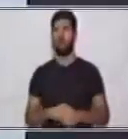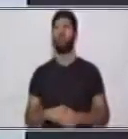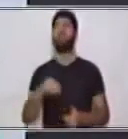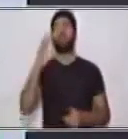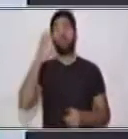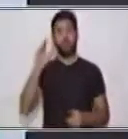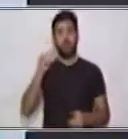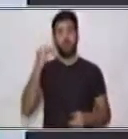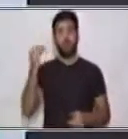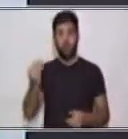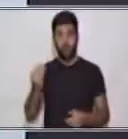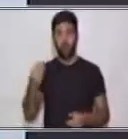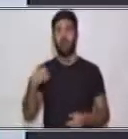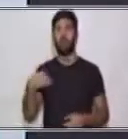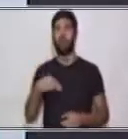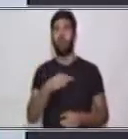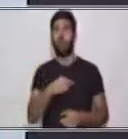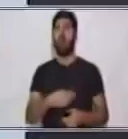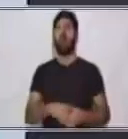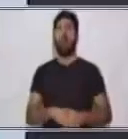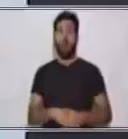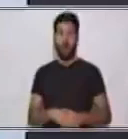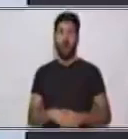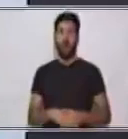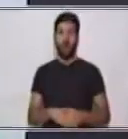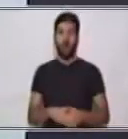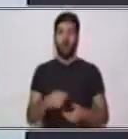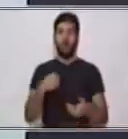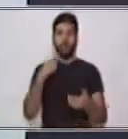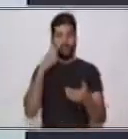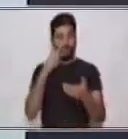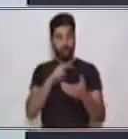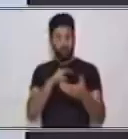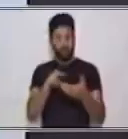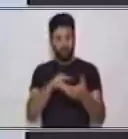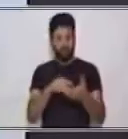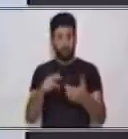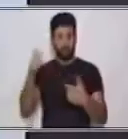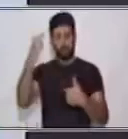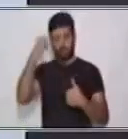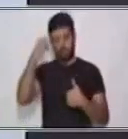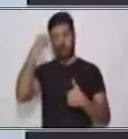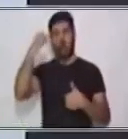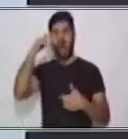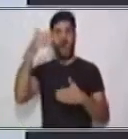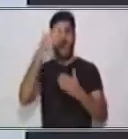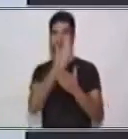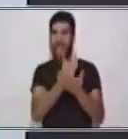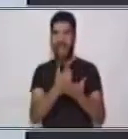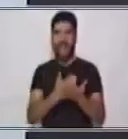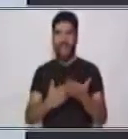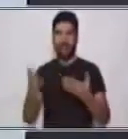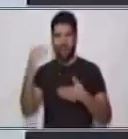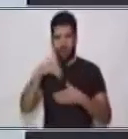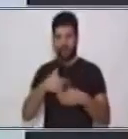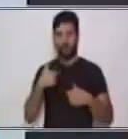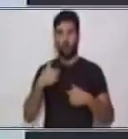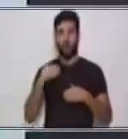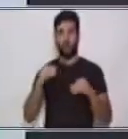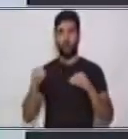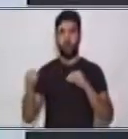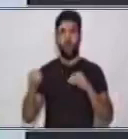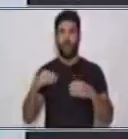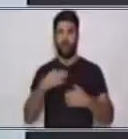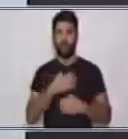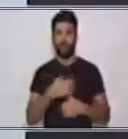porque nosotros estamos haciendo movimiento de alguno de nuestros órganos. En este caso, cuando leemos, posiblemente utilizamos